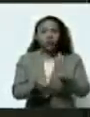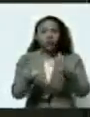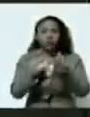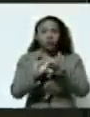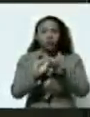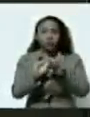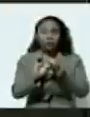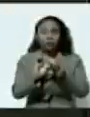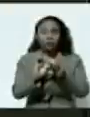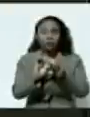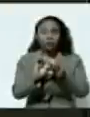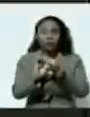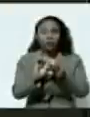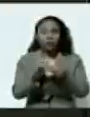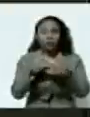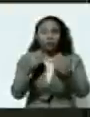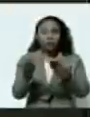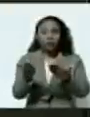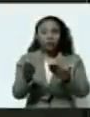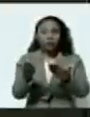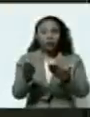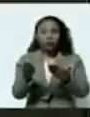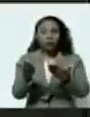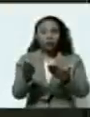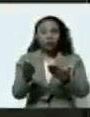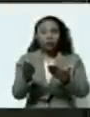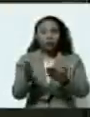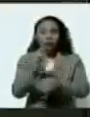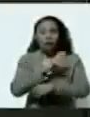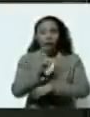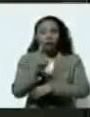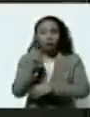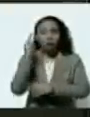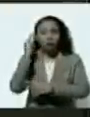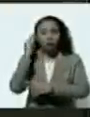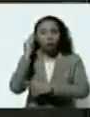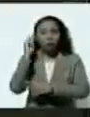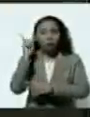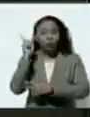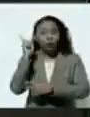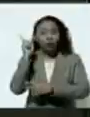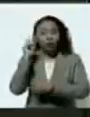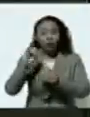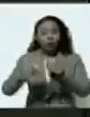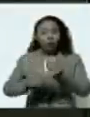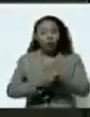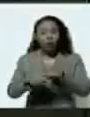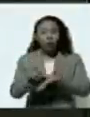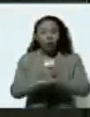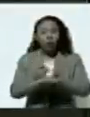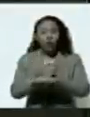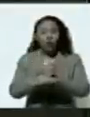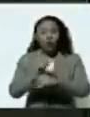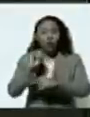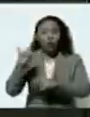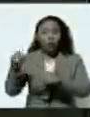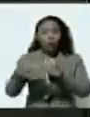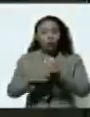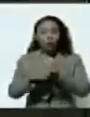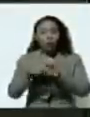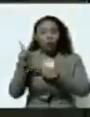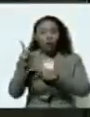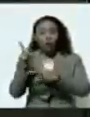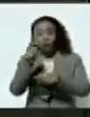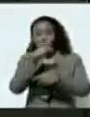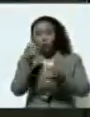relación de la República de Narconarnia, del gobierno de Narconarnia, con el